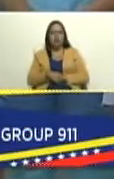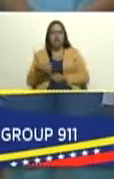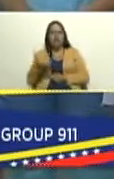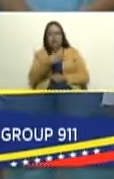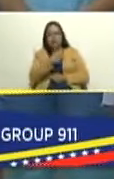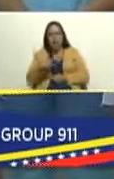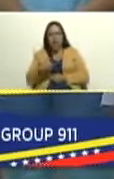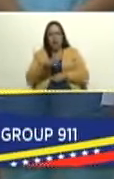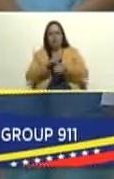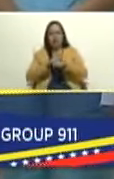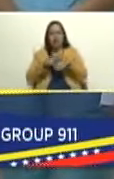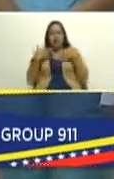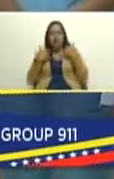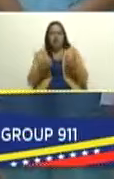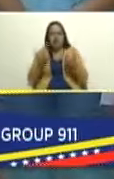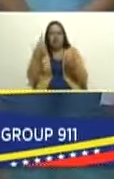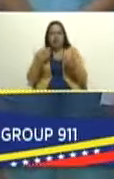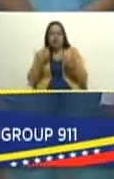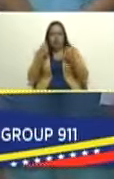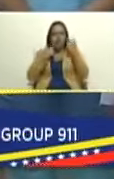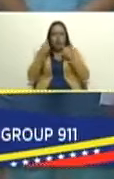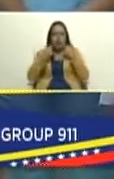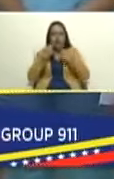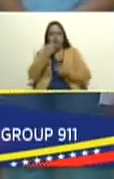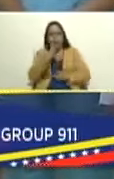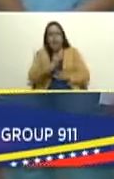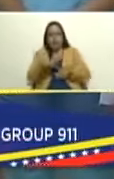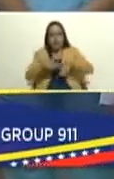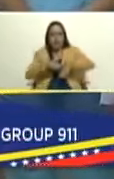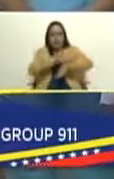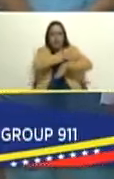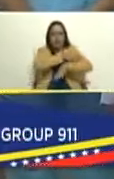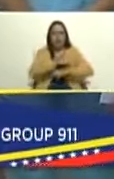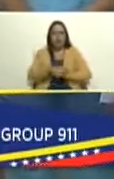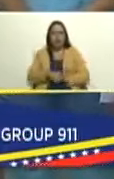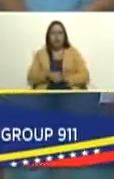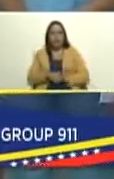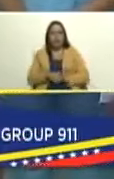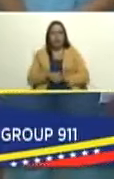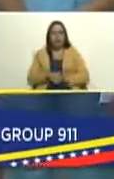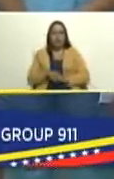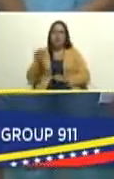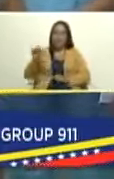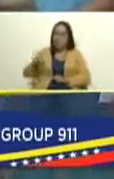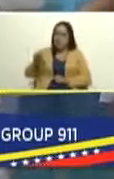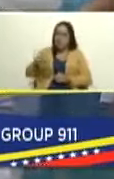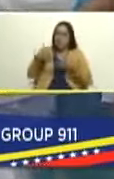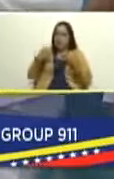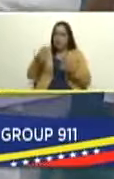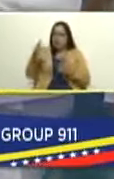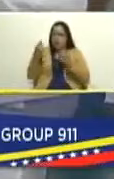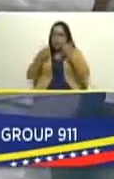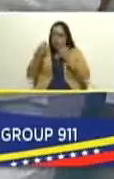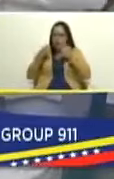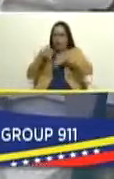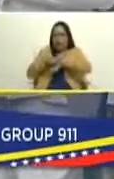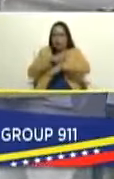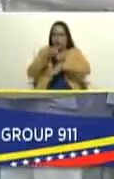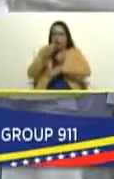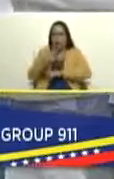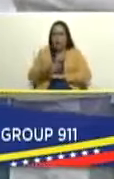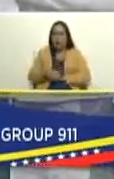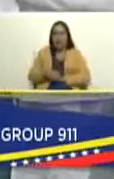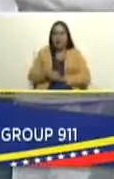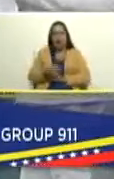estética, sí, salud y en belleza en la piel. Bueno, estética y belleza. El otro crédito,